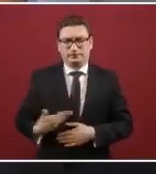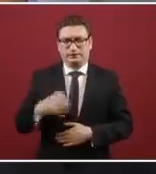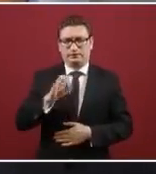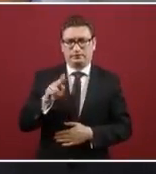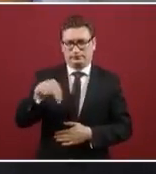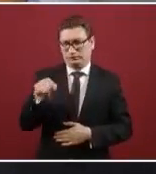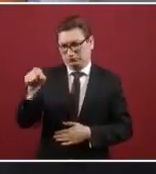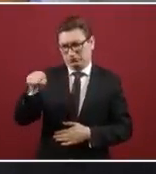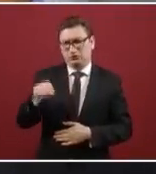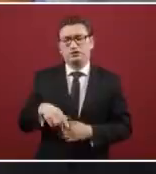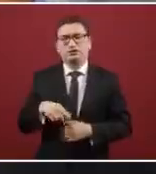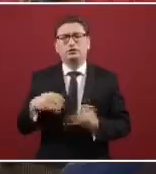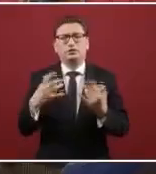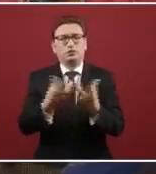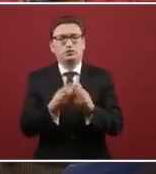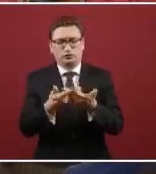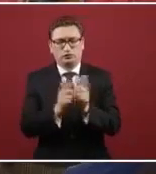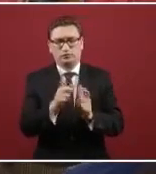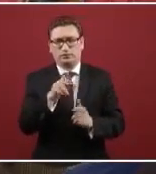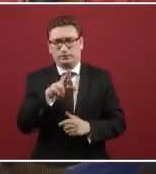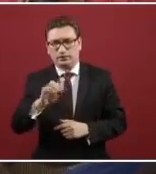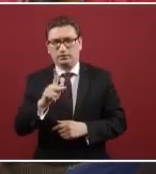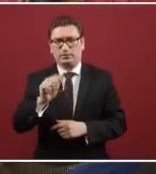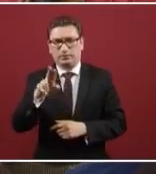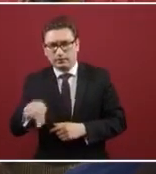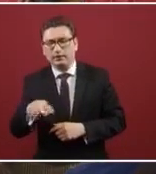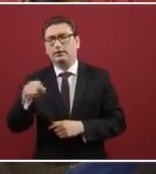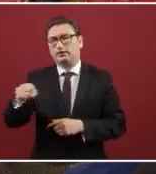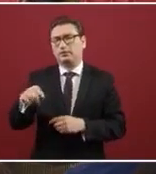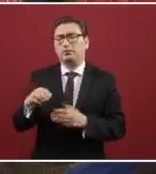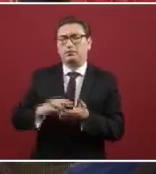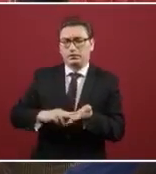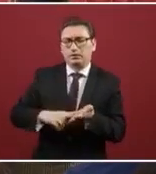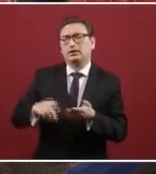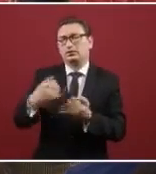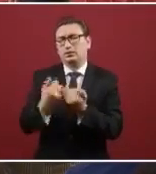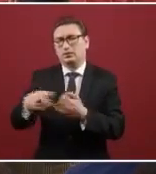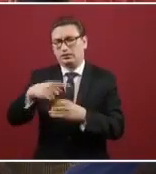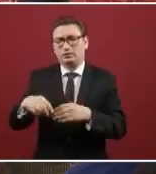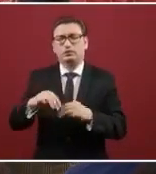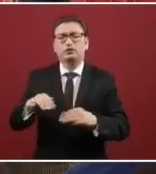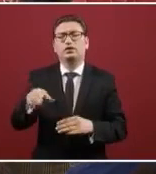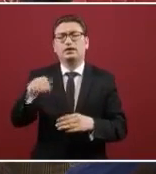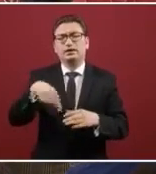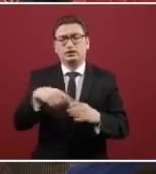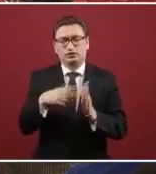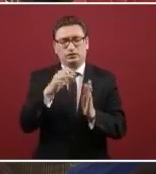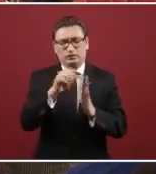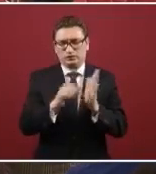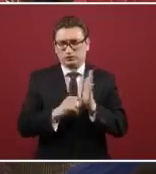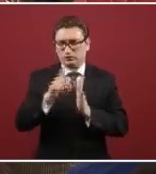Peña Nieto, en ese entonces, junto con el PRI, el PAN, el Verde Ecologista y Movimiento Ciudadano, hicieron una modificación en el artículo